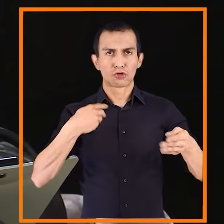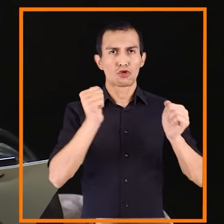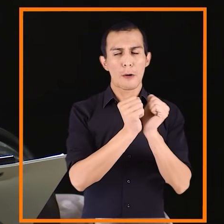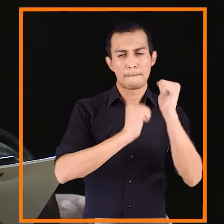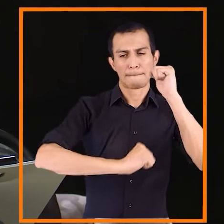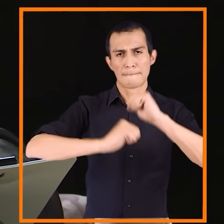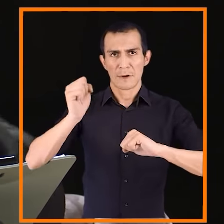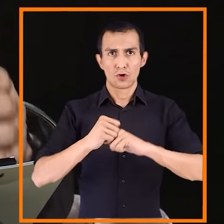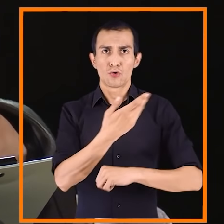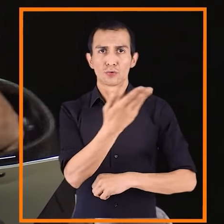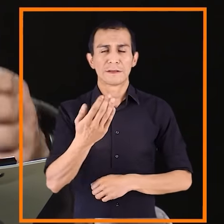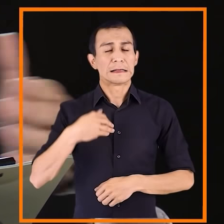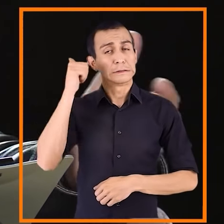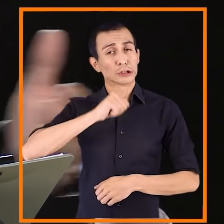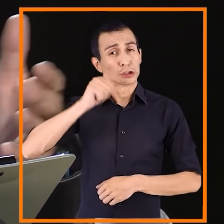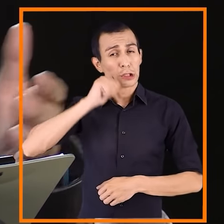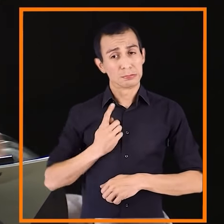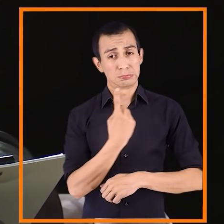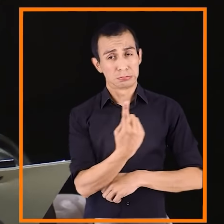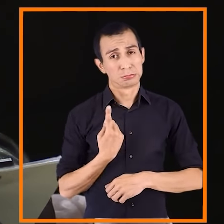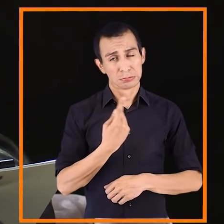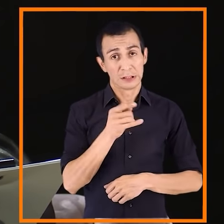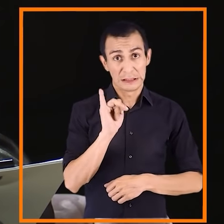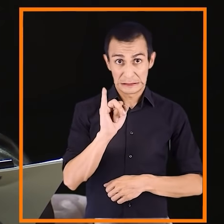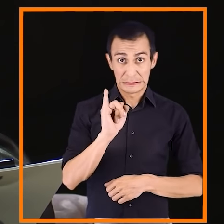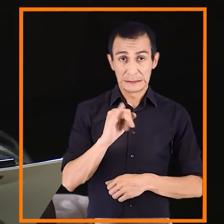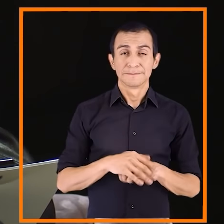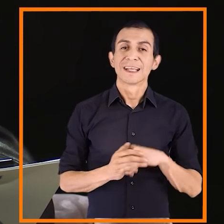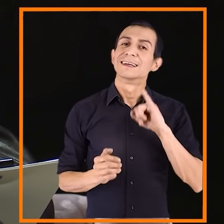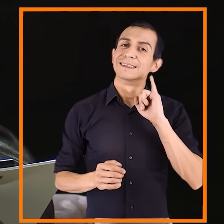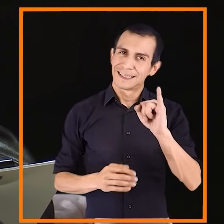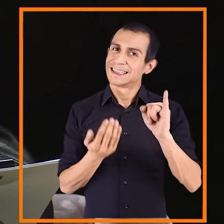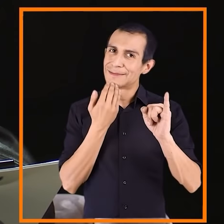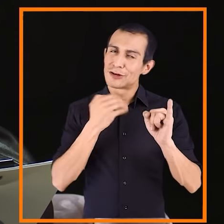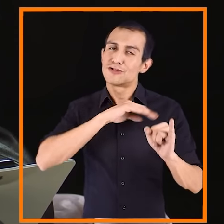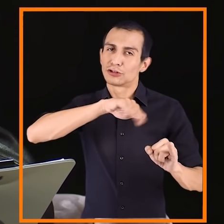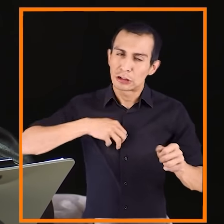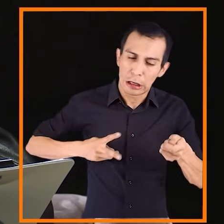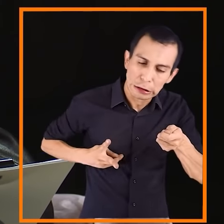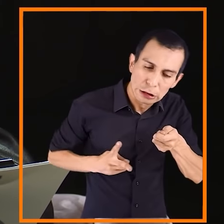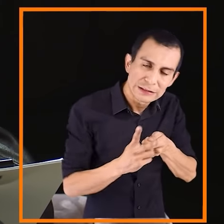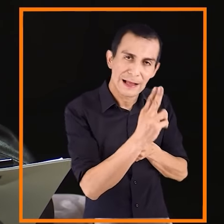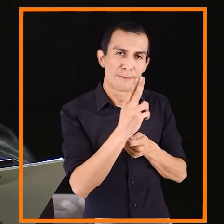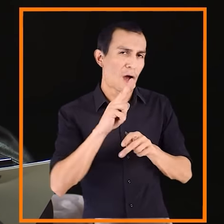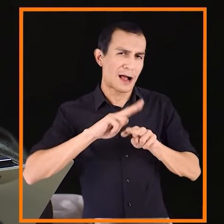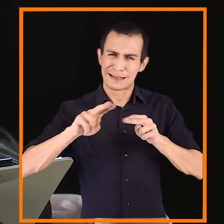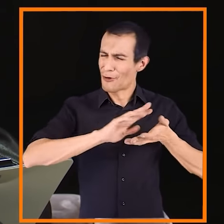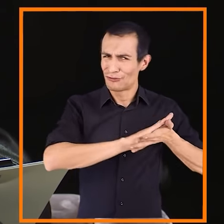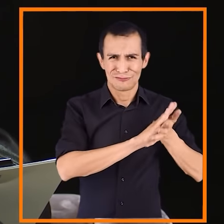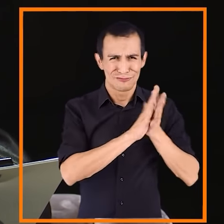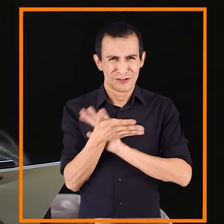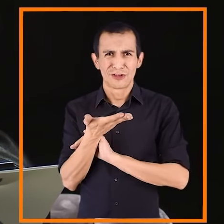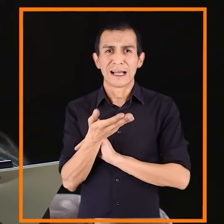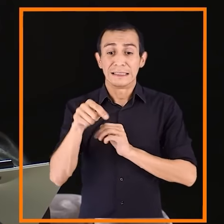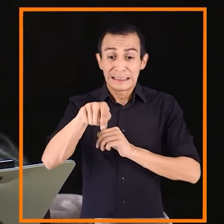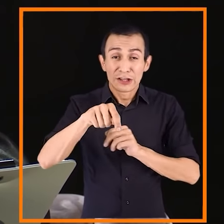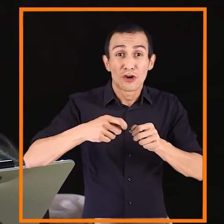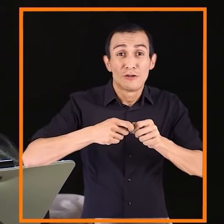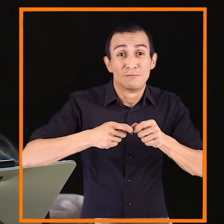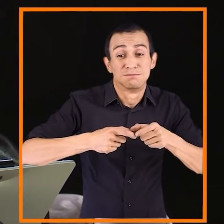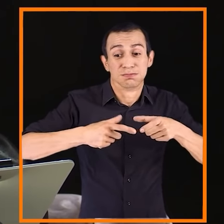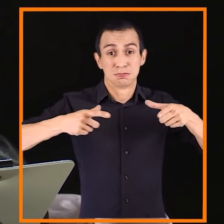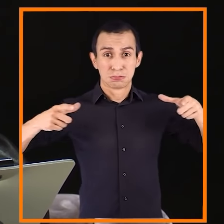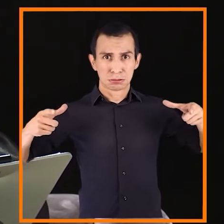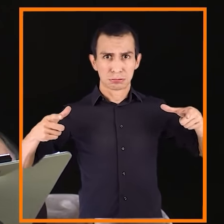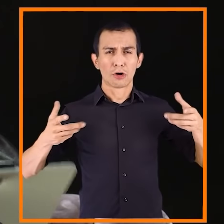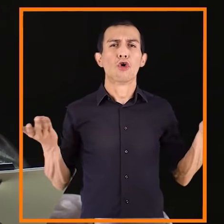máquinas, me imagino que ustedes están ahí involucrados en el día a día porque tienen que llevar cierto control. Sí, nosotros también cortamos y nos toca todo. Si esto crece, ¿cómo